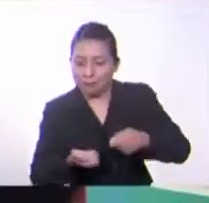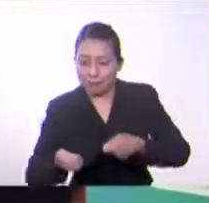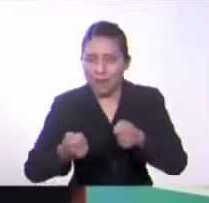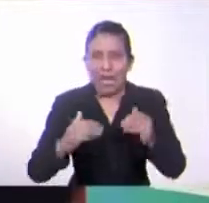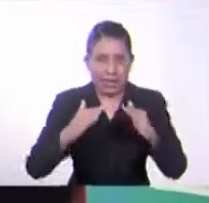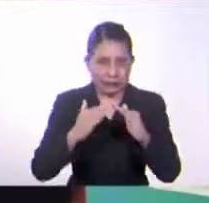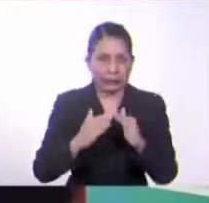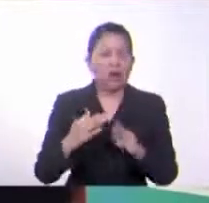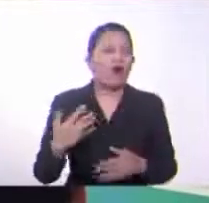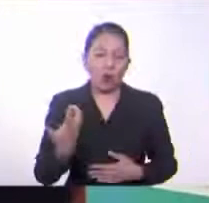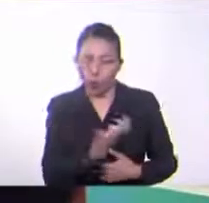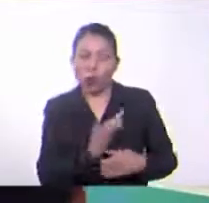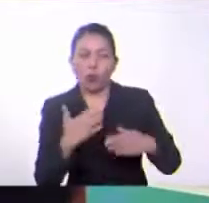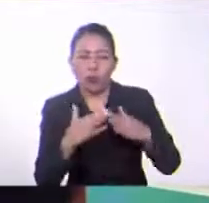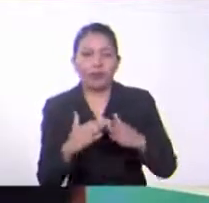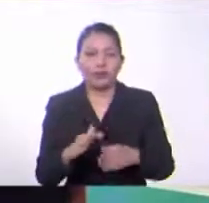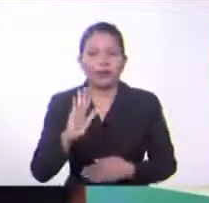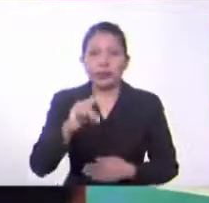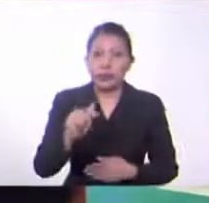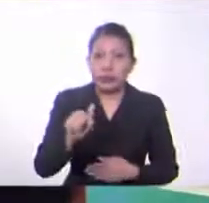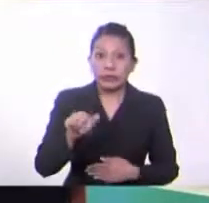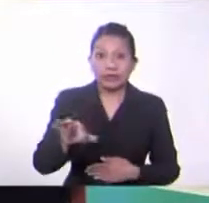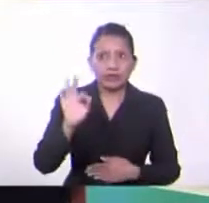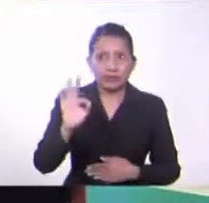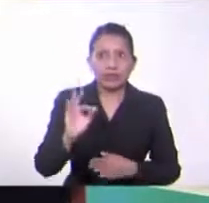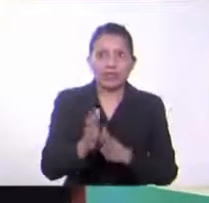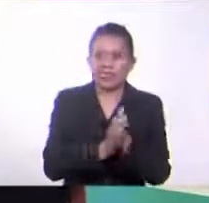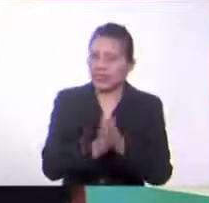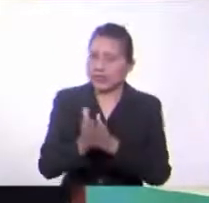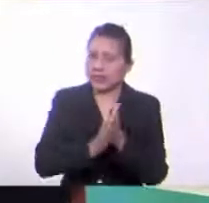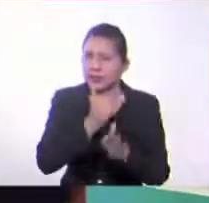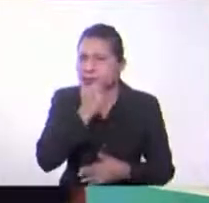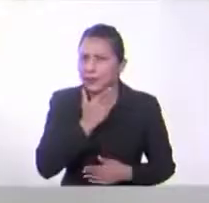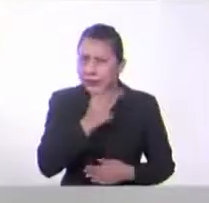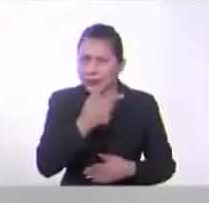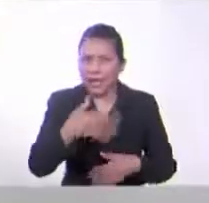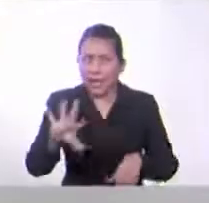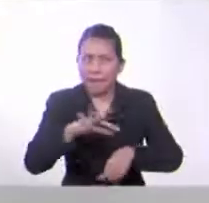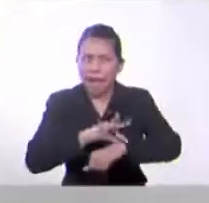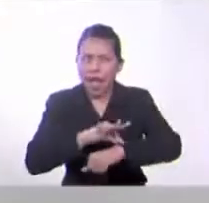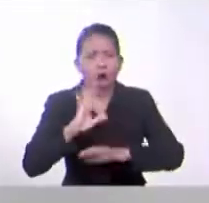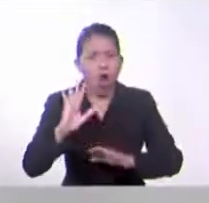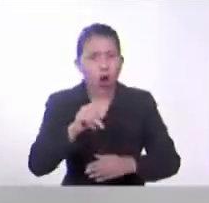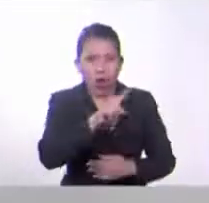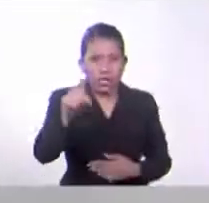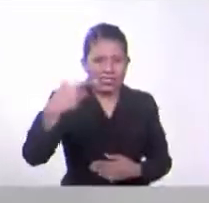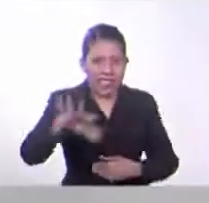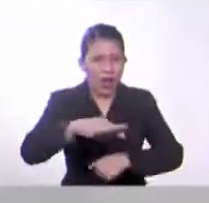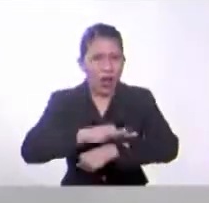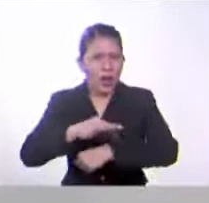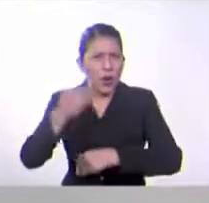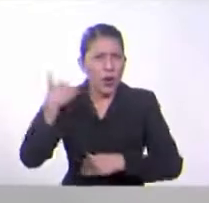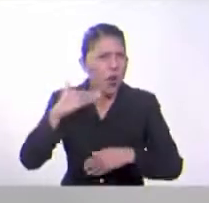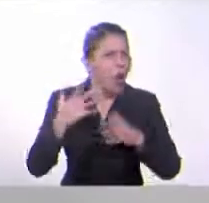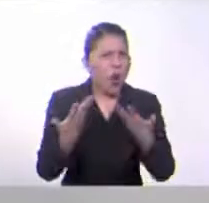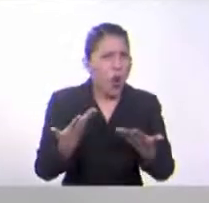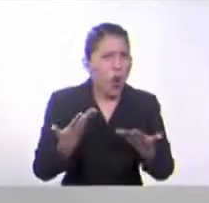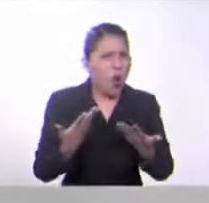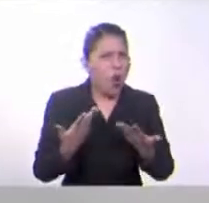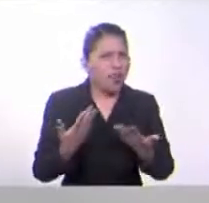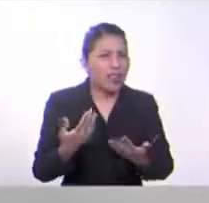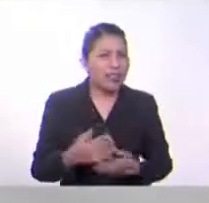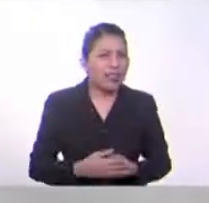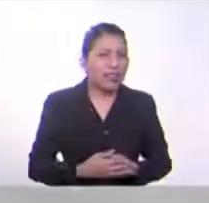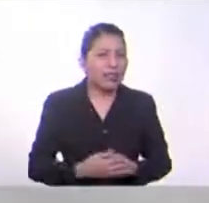es, descubrí algo muy interesante. No sé si te ha pasado o le ha pasado a nuestros chicos en casa, que